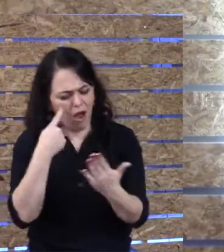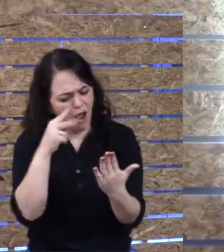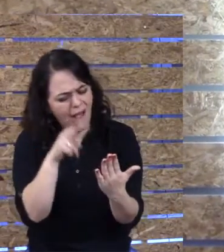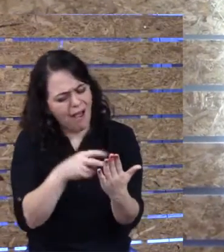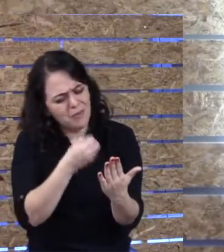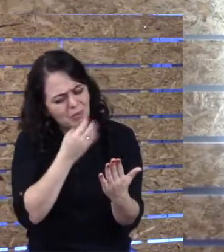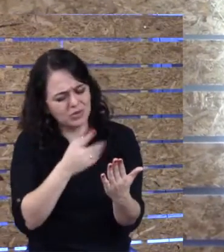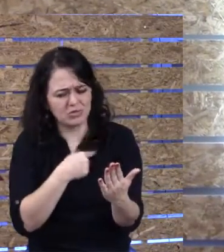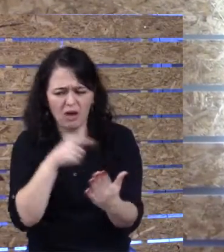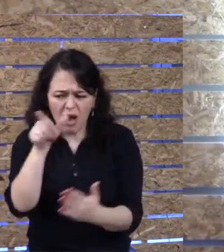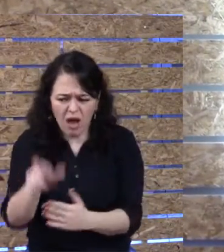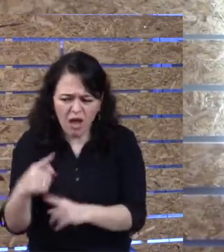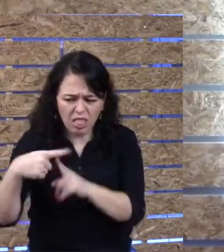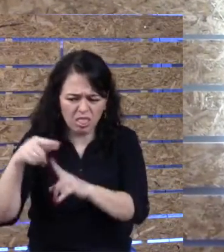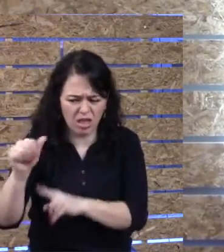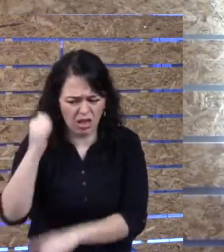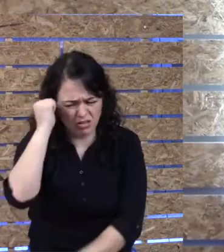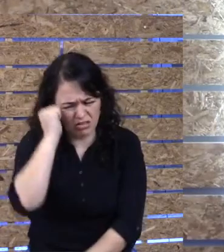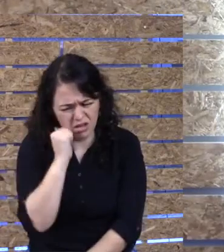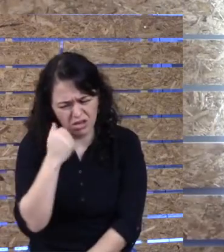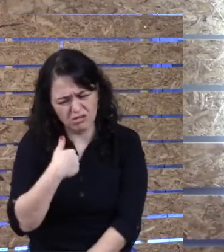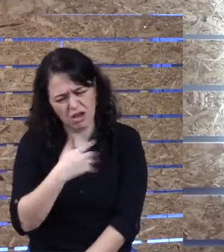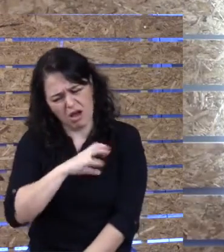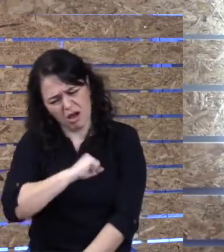entonces mandémosle este mensaje a mi tía.